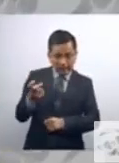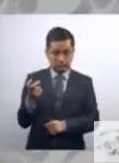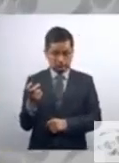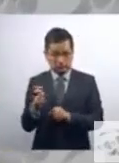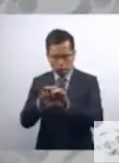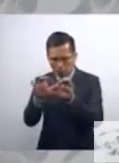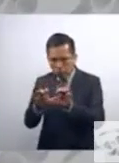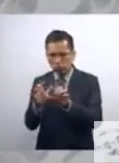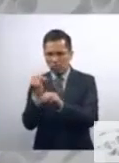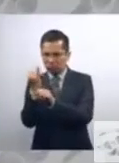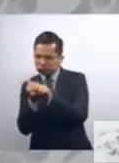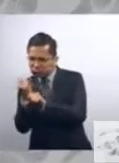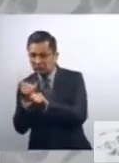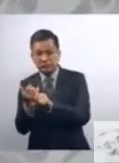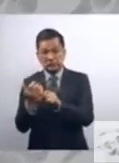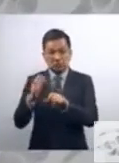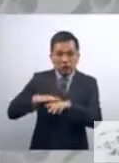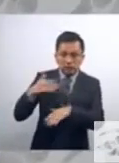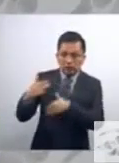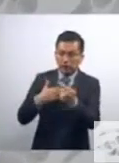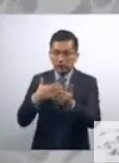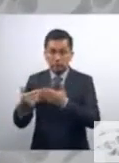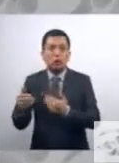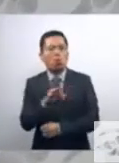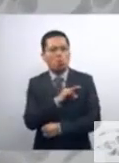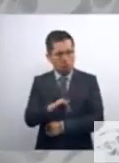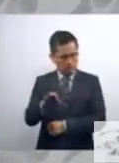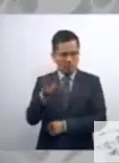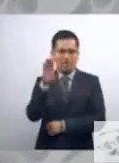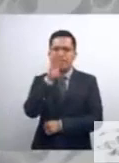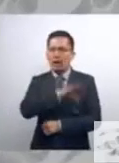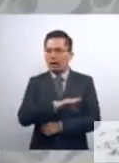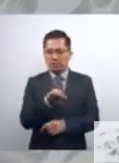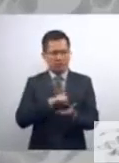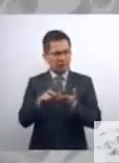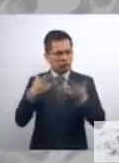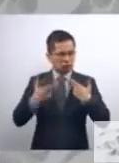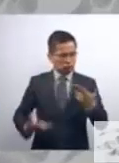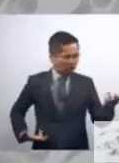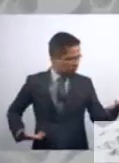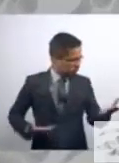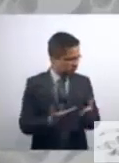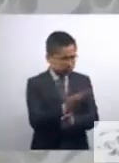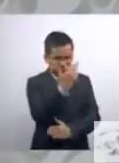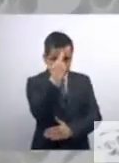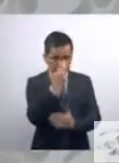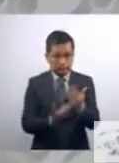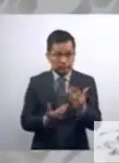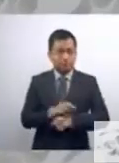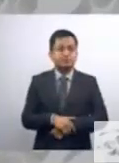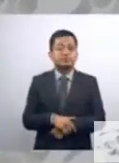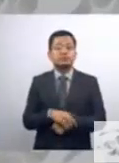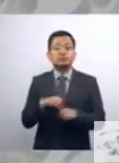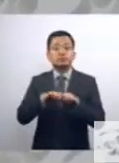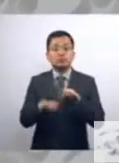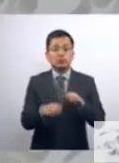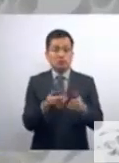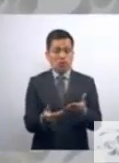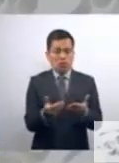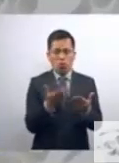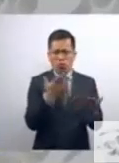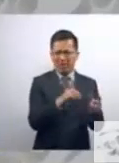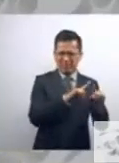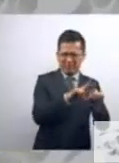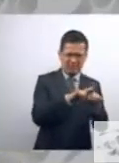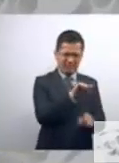derechos humanos. Por ejemplo, la recopilación velada de datos personales que realizan las aplicaciones hoy en día,